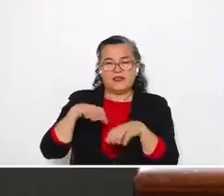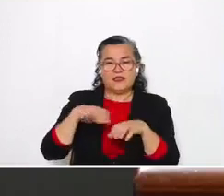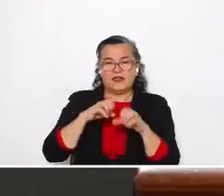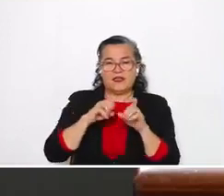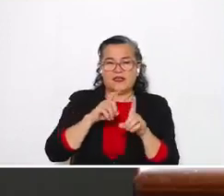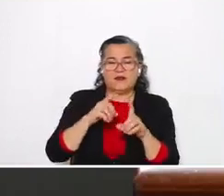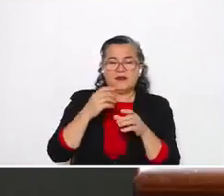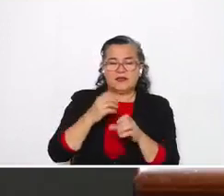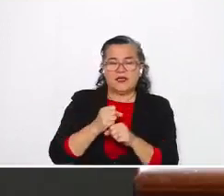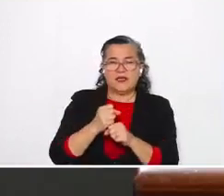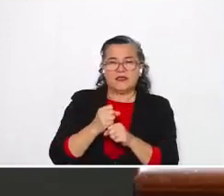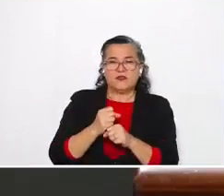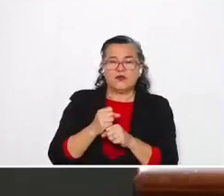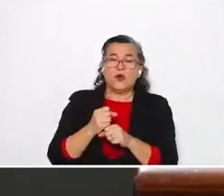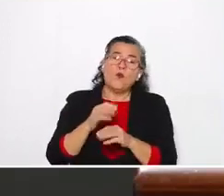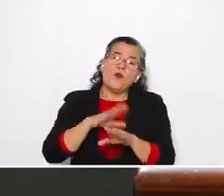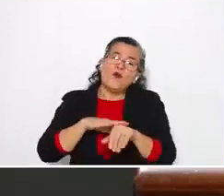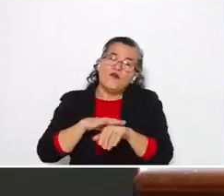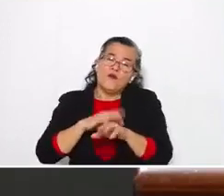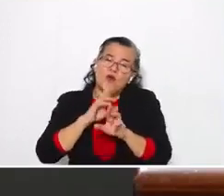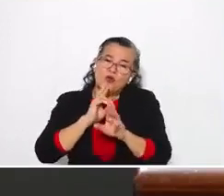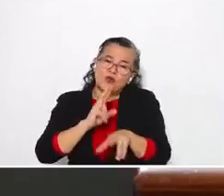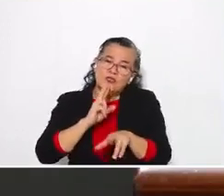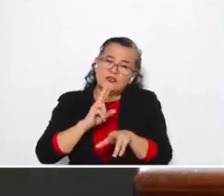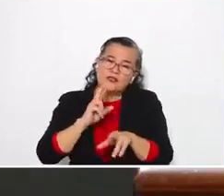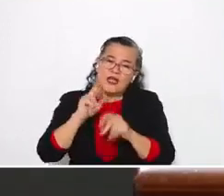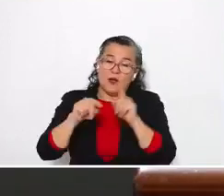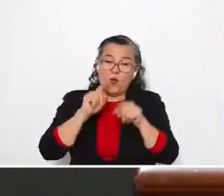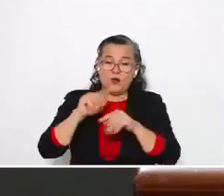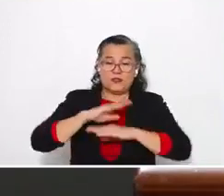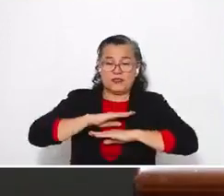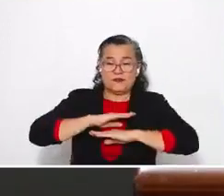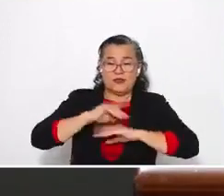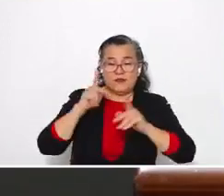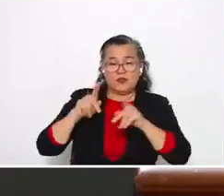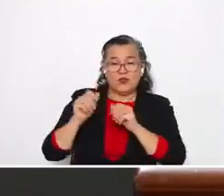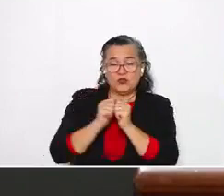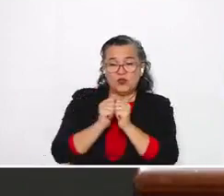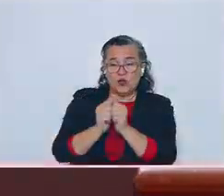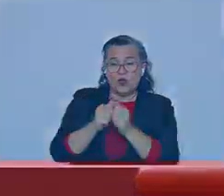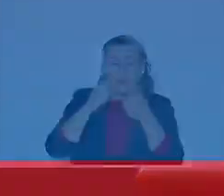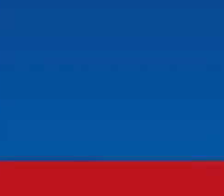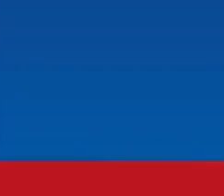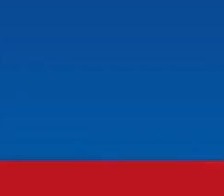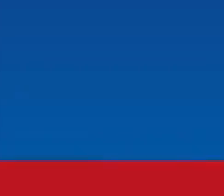Les agradecemos, por favor, contestar la encuesta de satisfacción. A las personas que nos acompañan